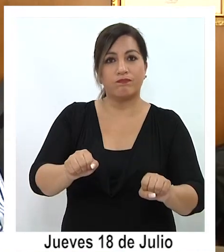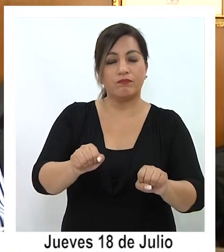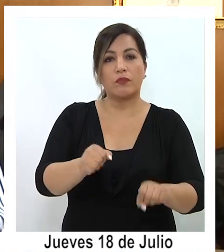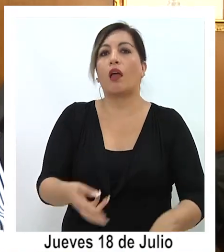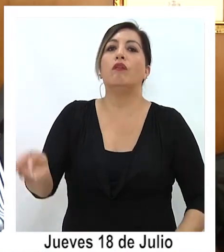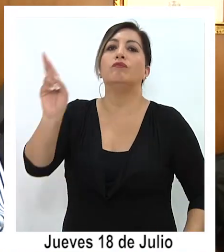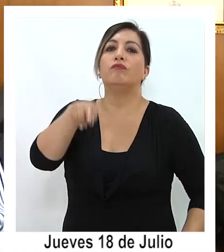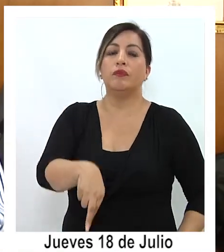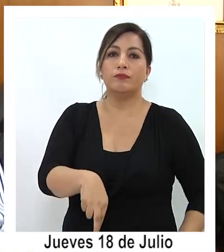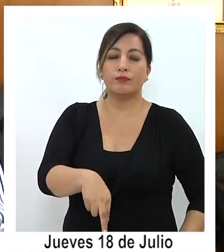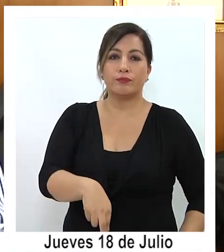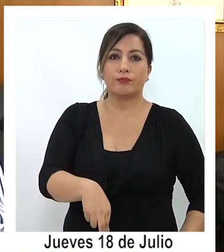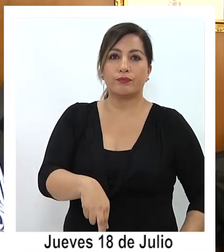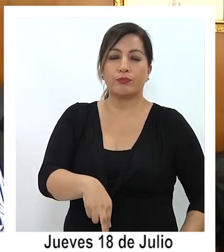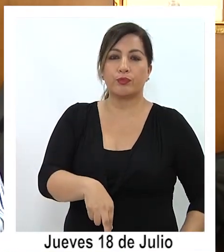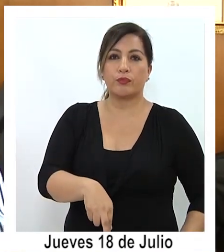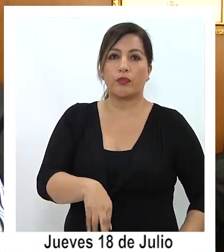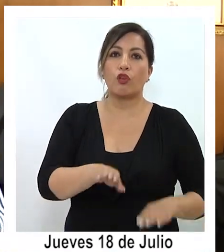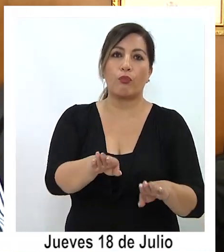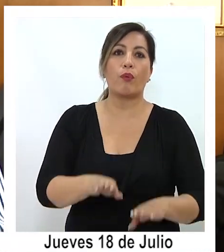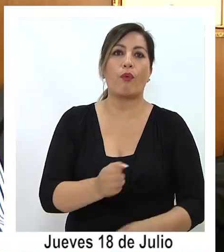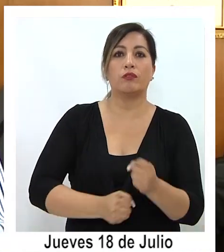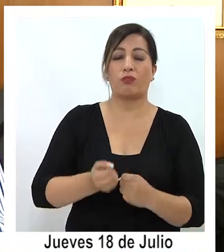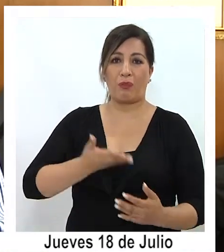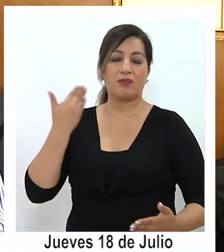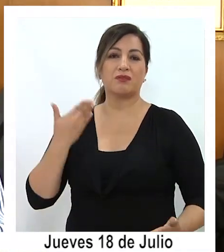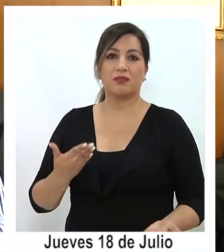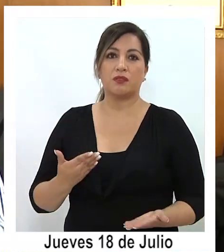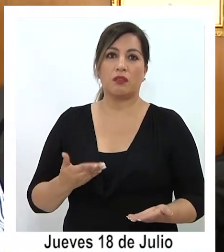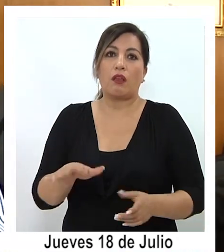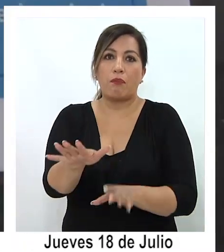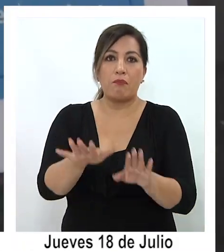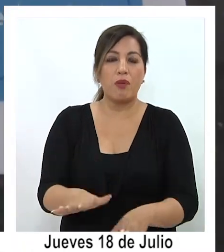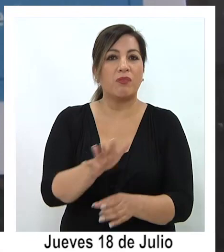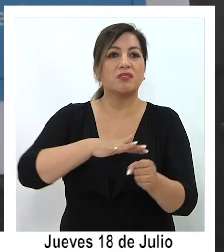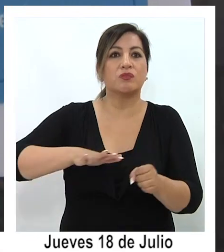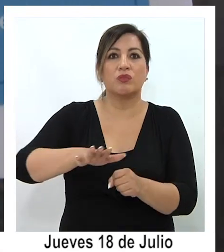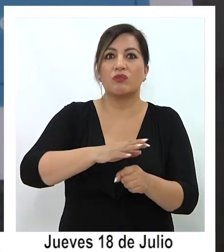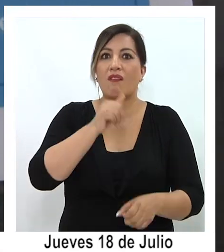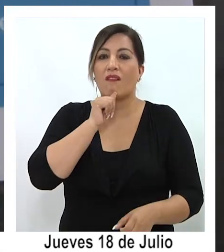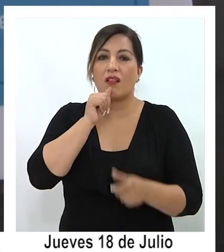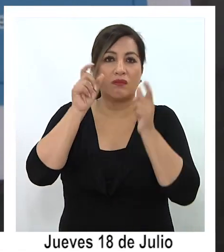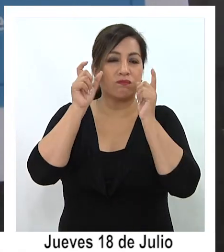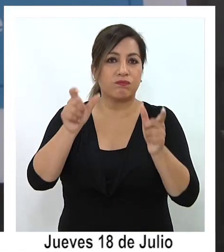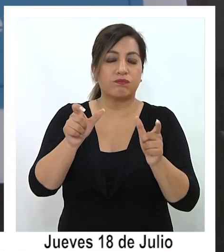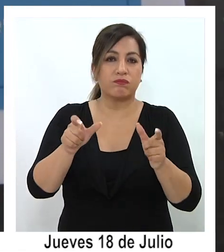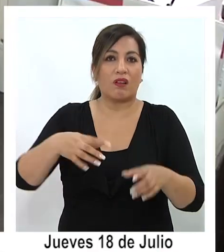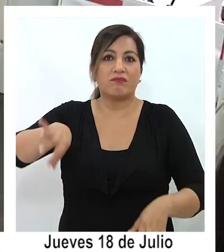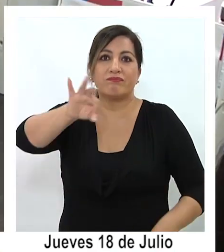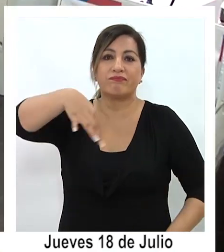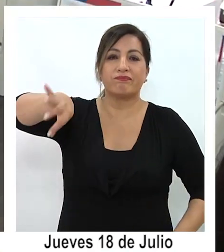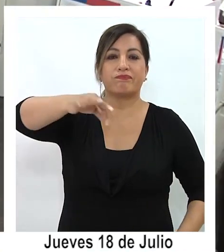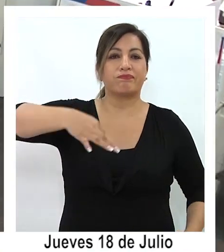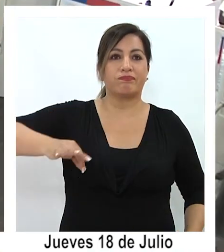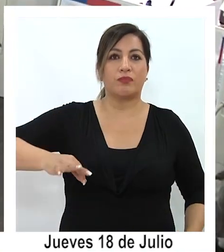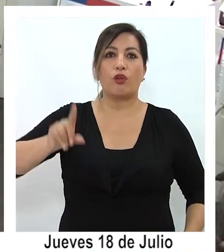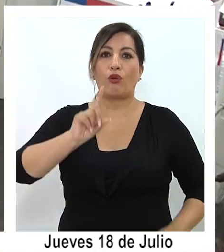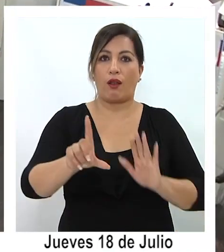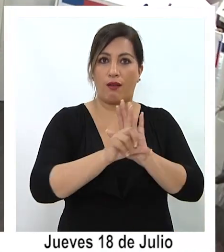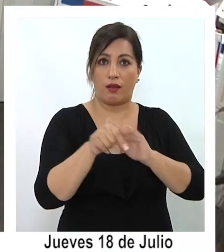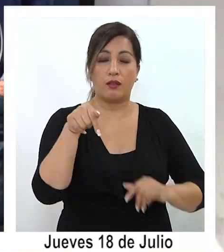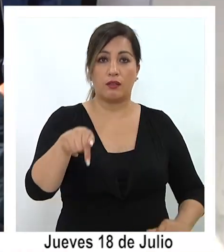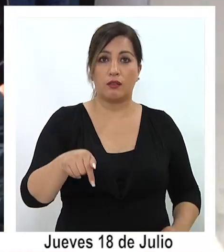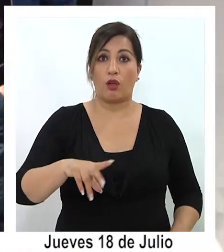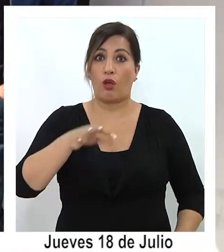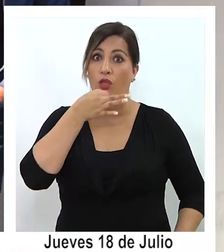vuelven a lo del año pasado, en quedar en esa situación de irregular y en esa condición también de ilegal. Y